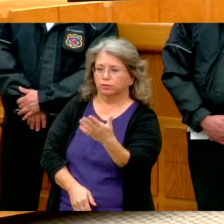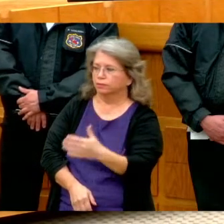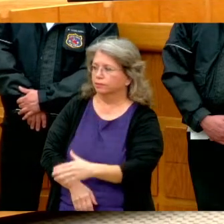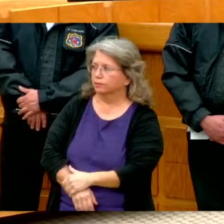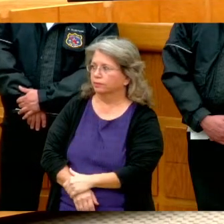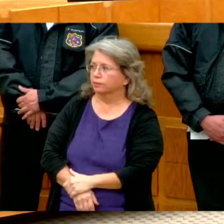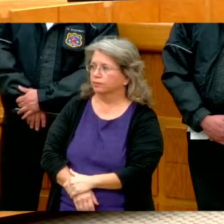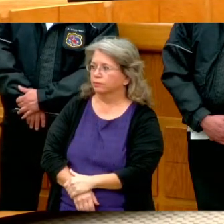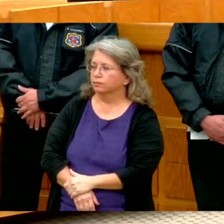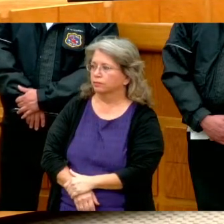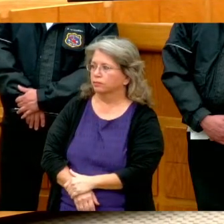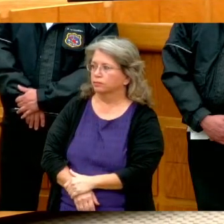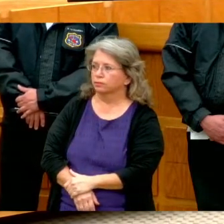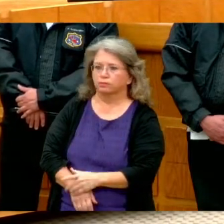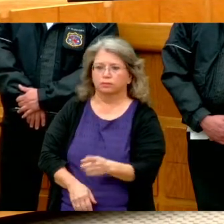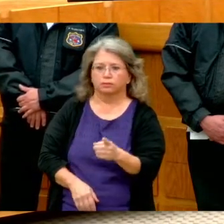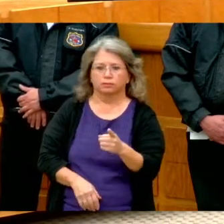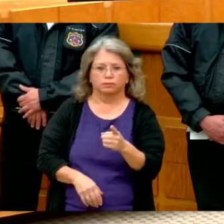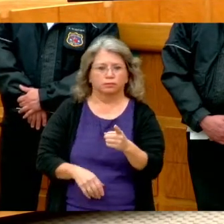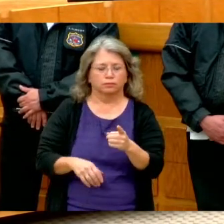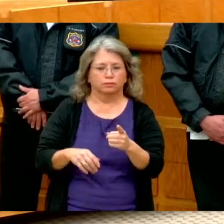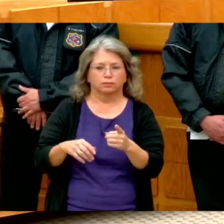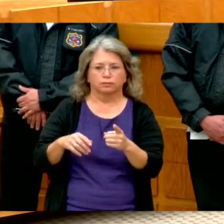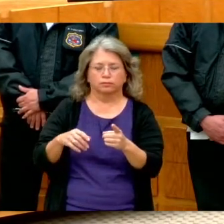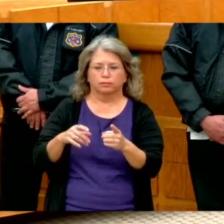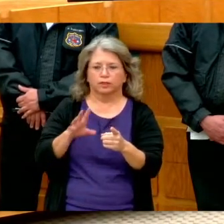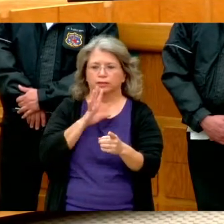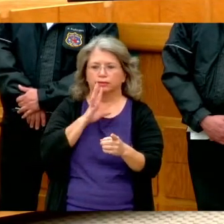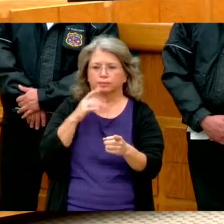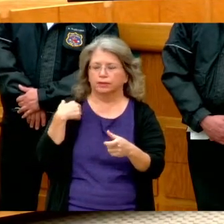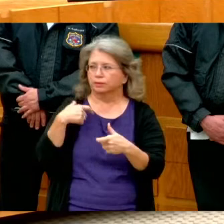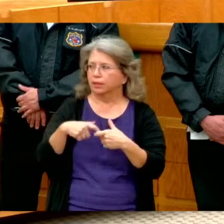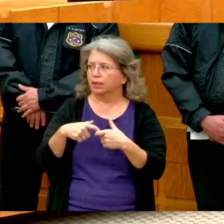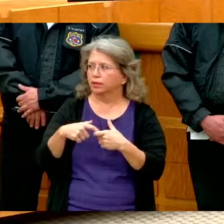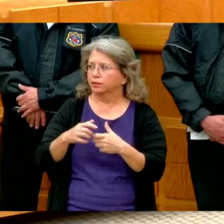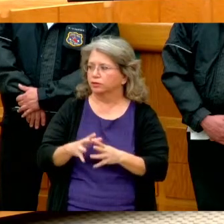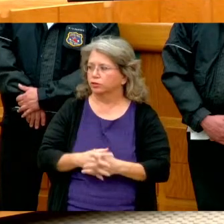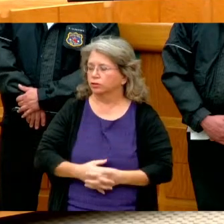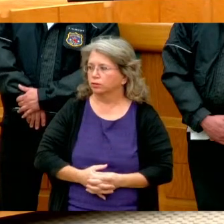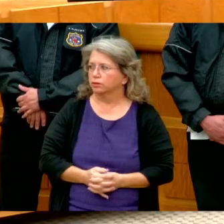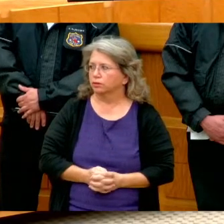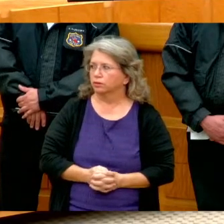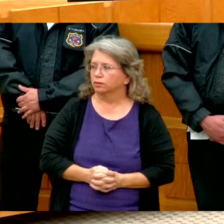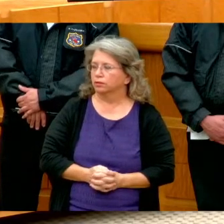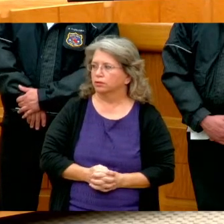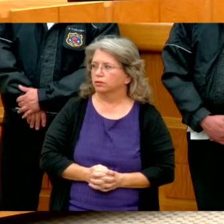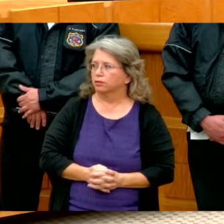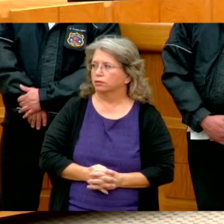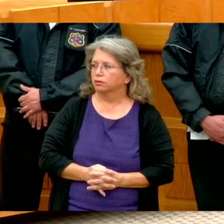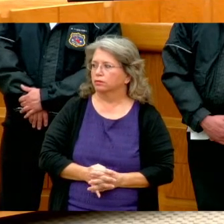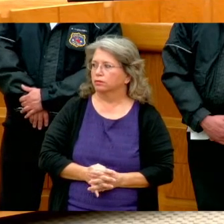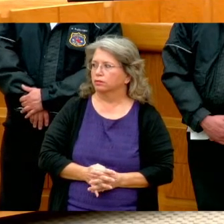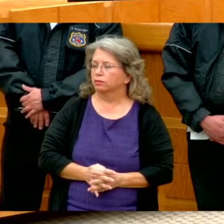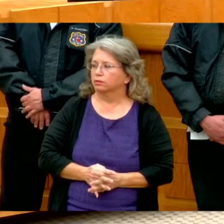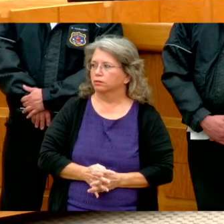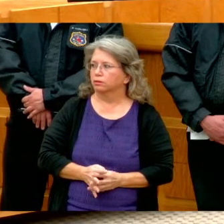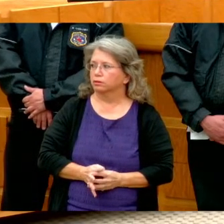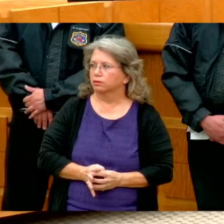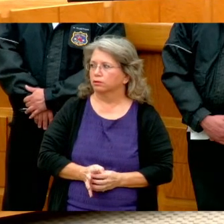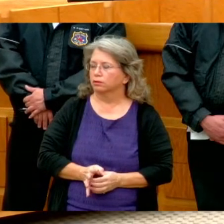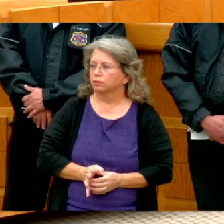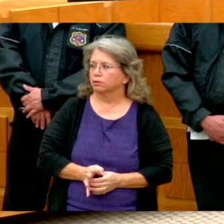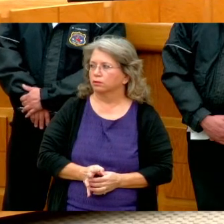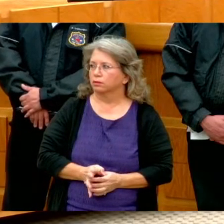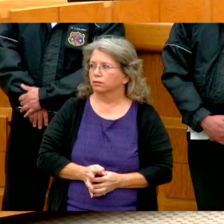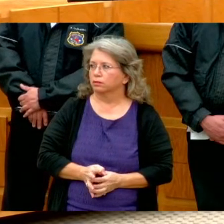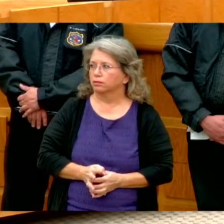Yeah. Oh, con permiso, otra cosa con ese menú. Para la próxima semana vamos a tener ese